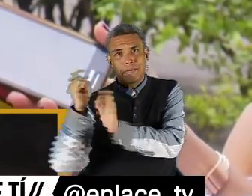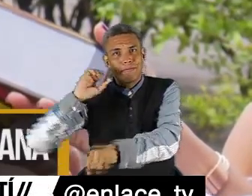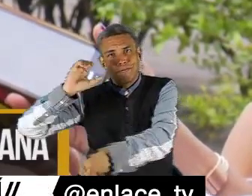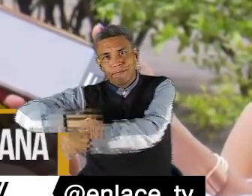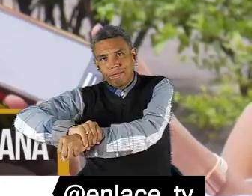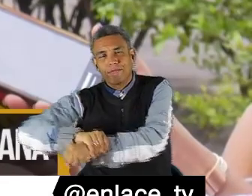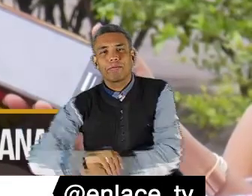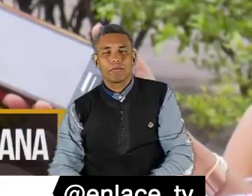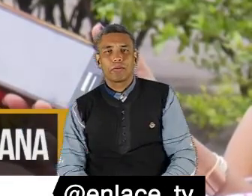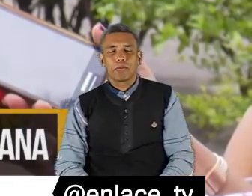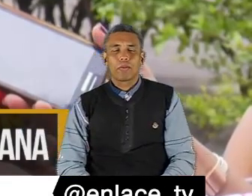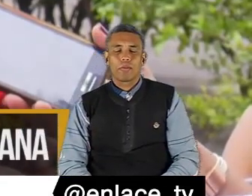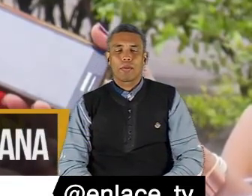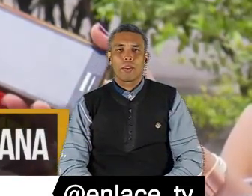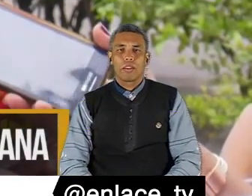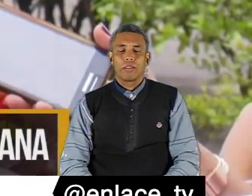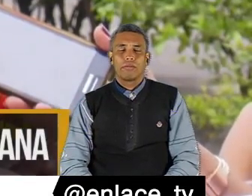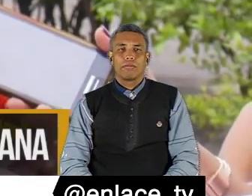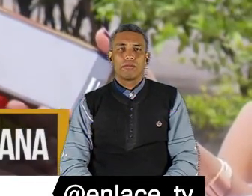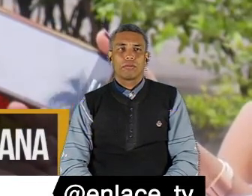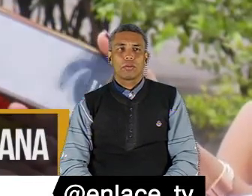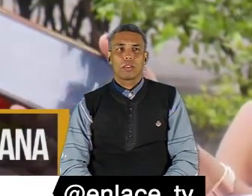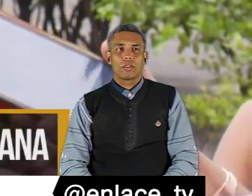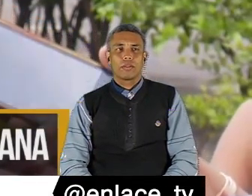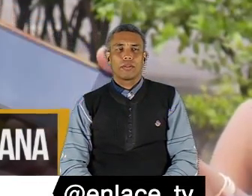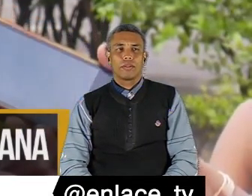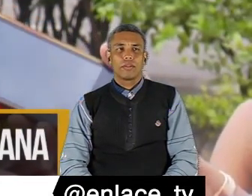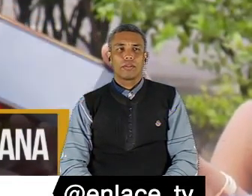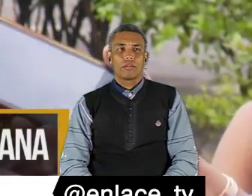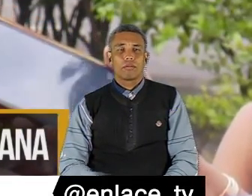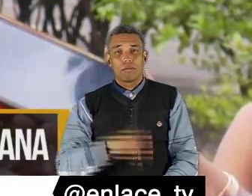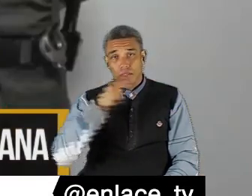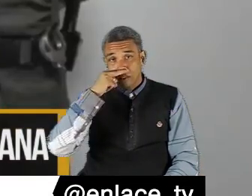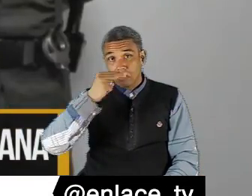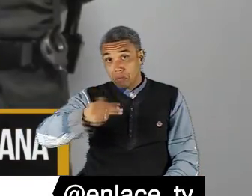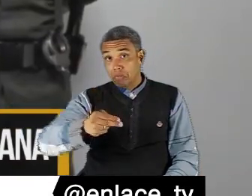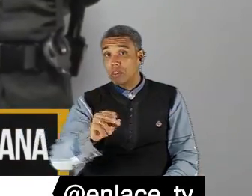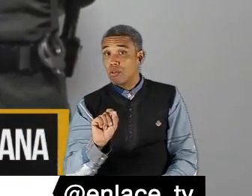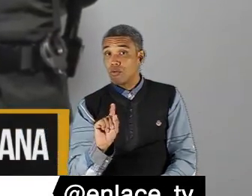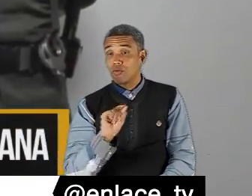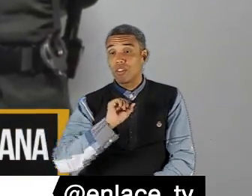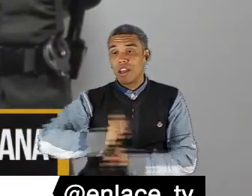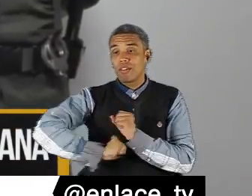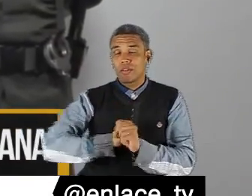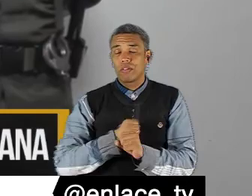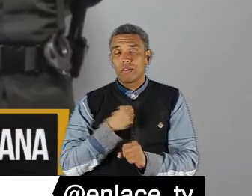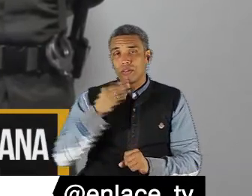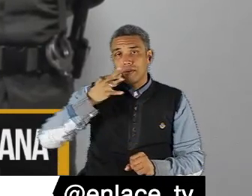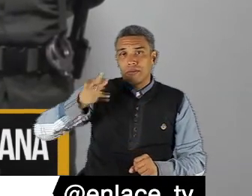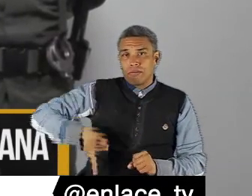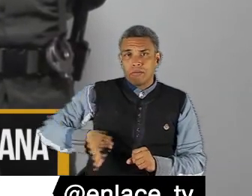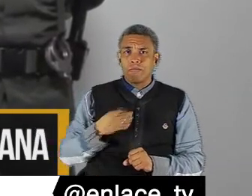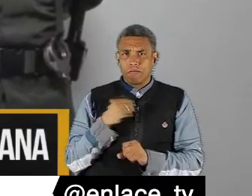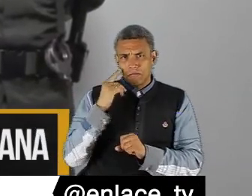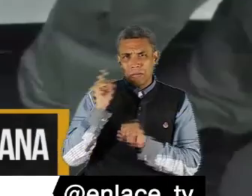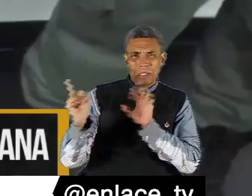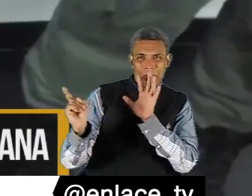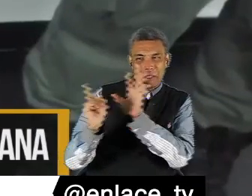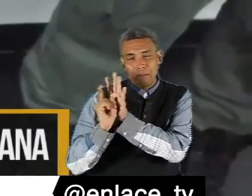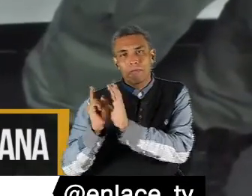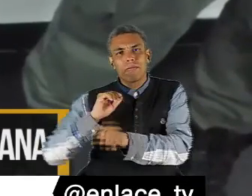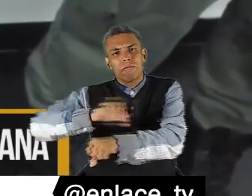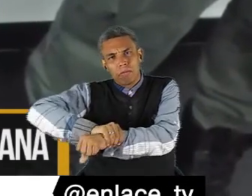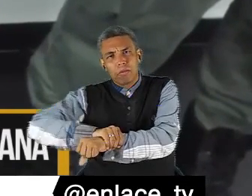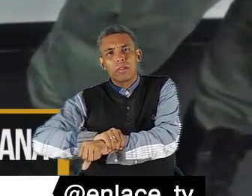entabla la señora y pues obviamente por la niña que se encontraba allí. La patrulla del cuadrante capturó al presunto responsable, a quien se le